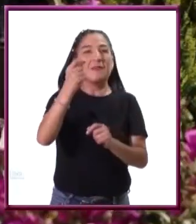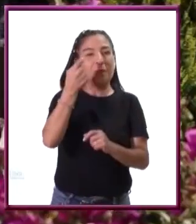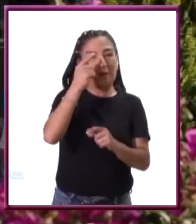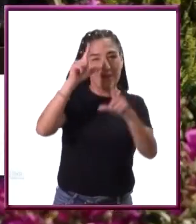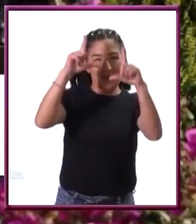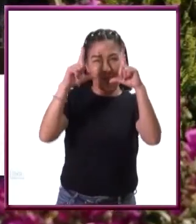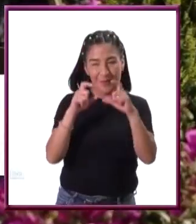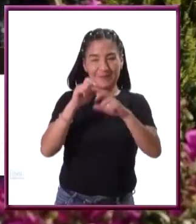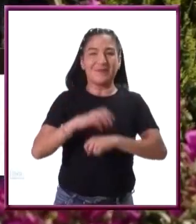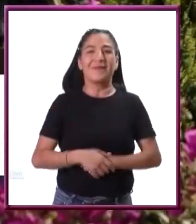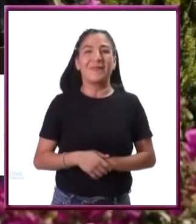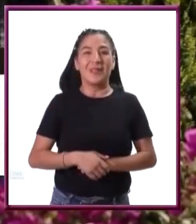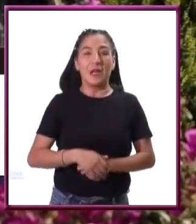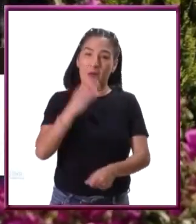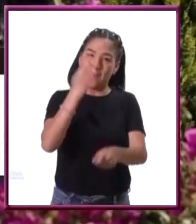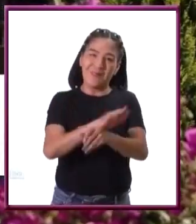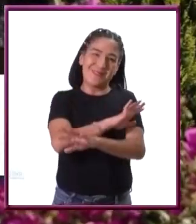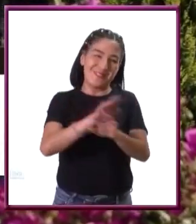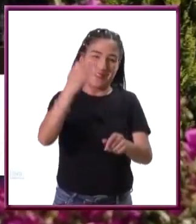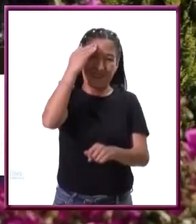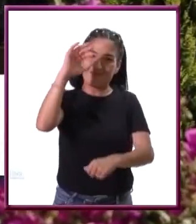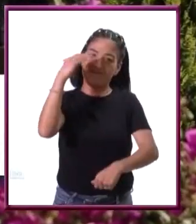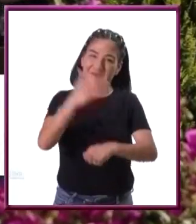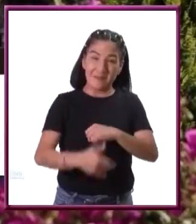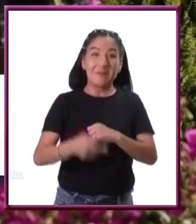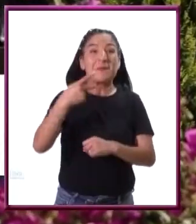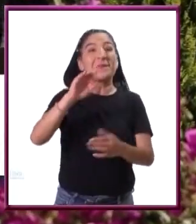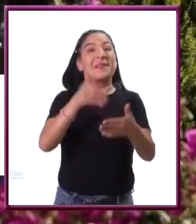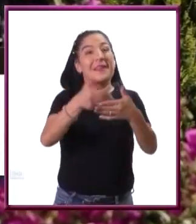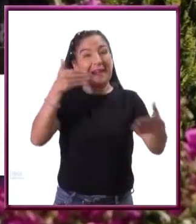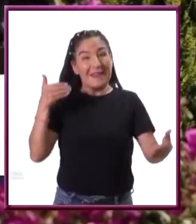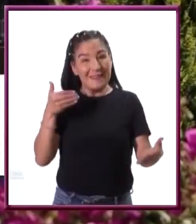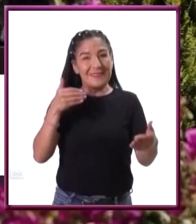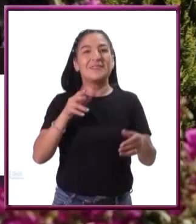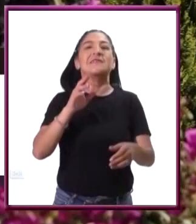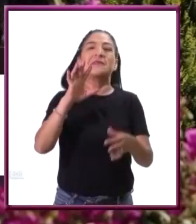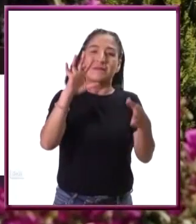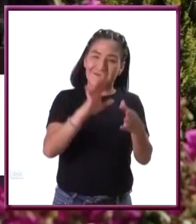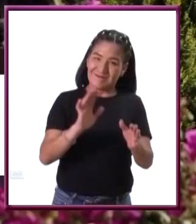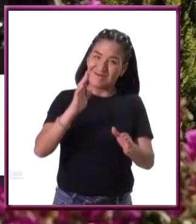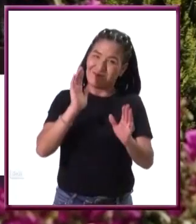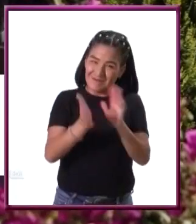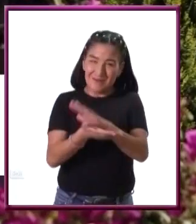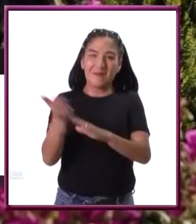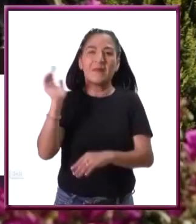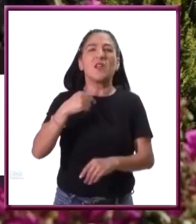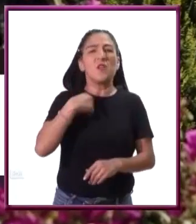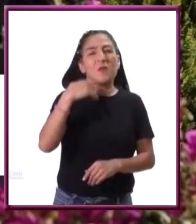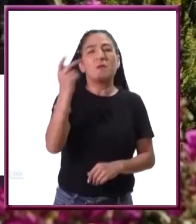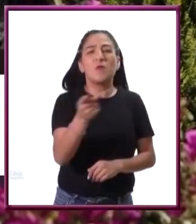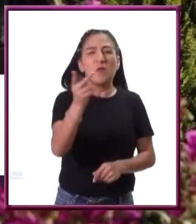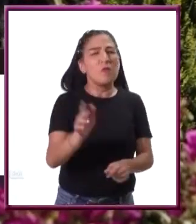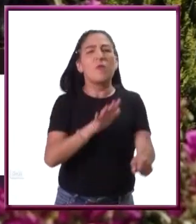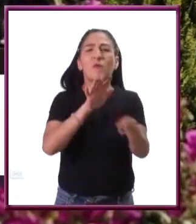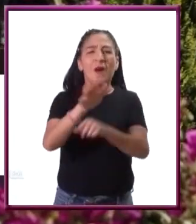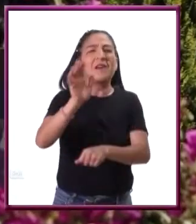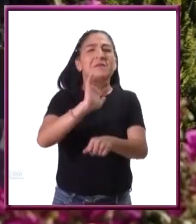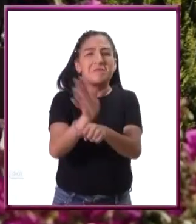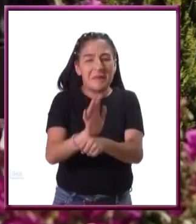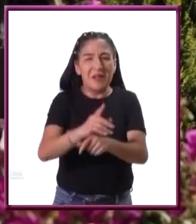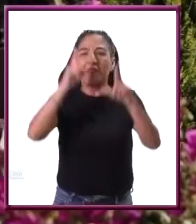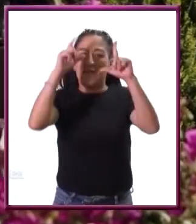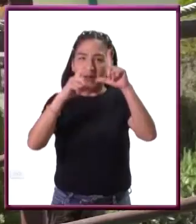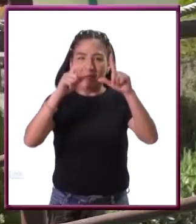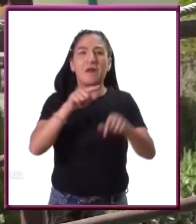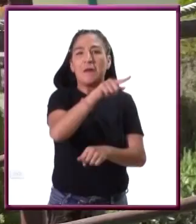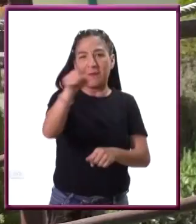hoy el tiempo se nos terminó, pero antes de irnos nos gustaría preguntarles, ¿cuáles son las películas y fotografías que más has